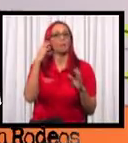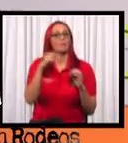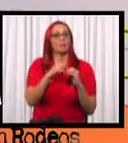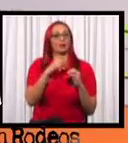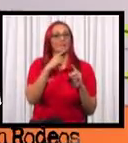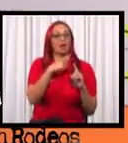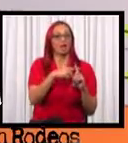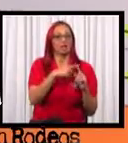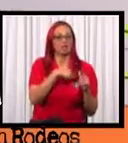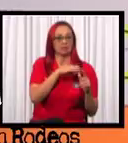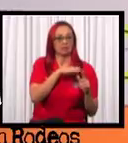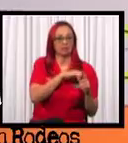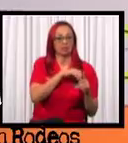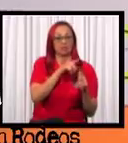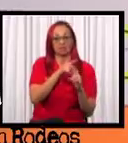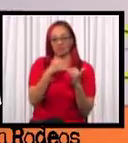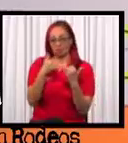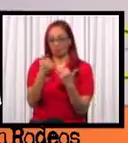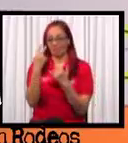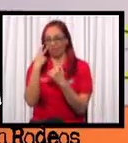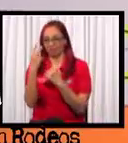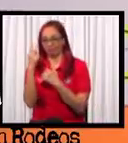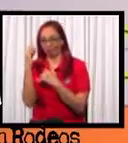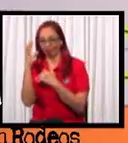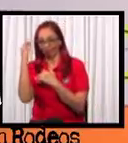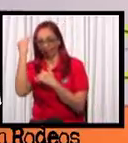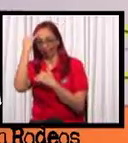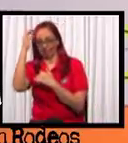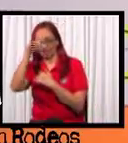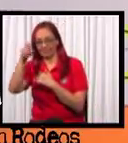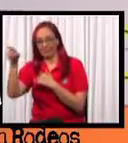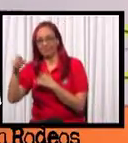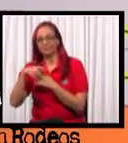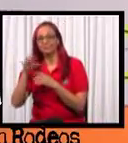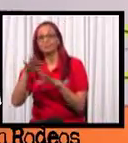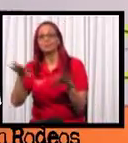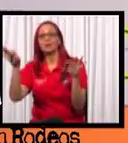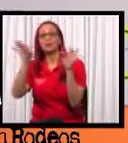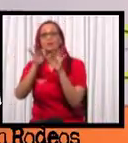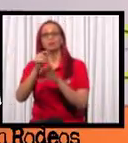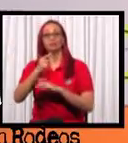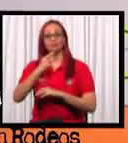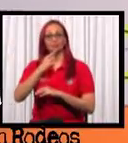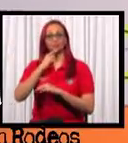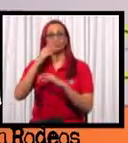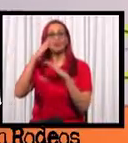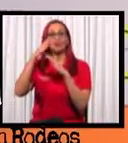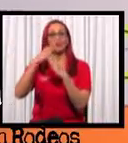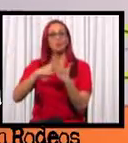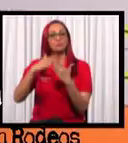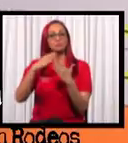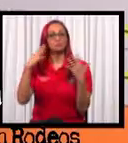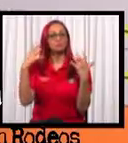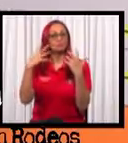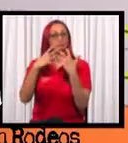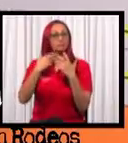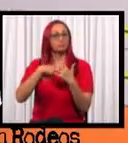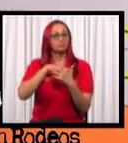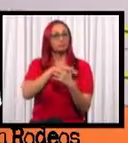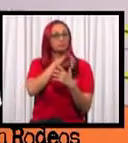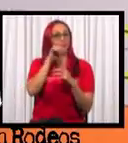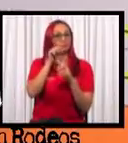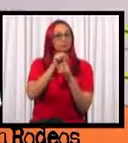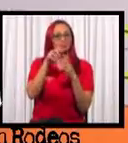Ahora bien, doña Isabel, también es importante mencionar algunos de los aspectos que nosotros como sector arrocero pues